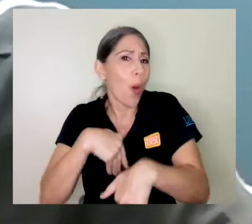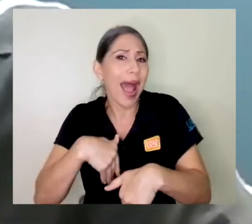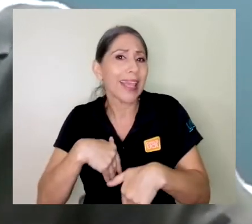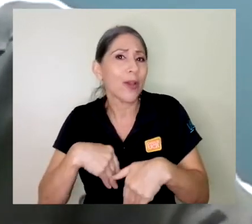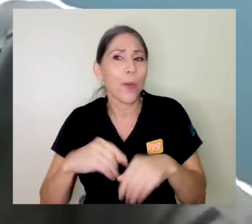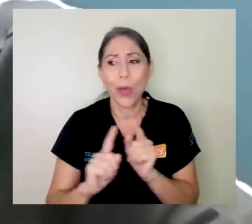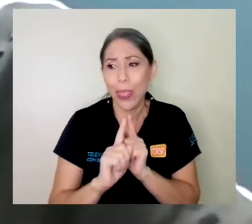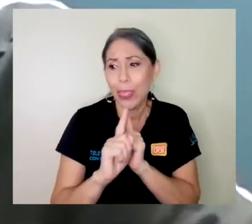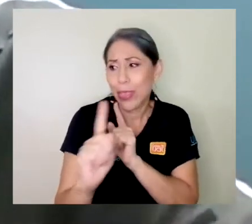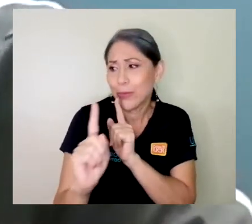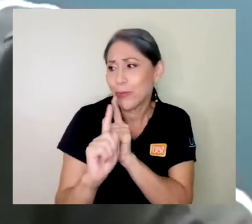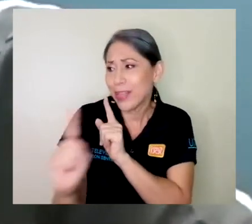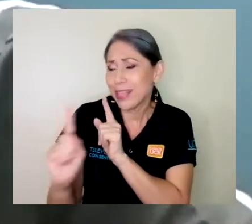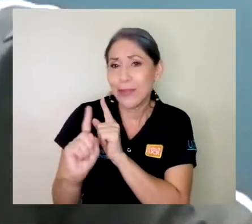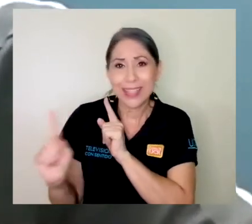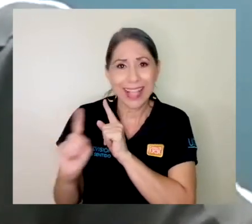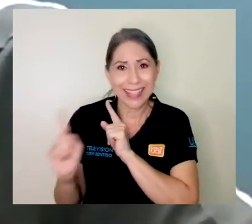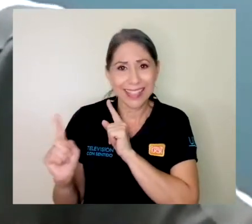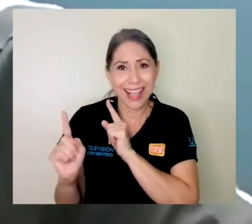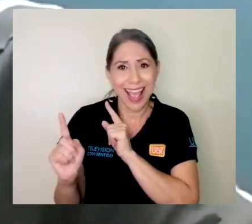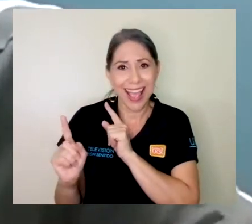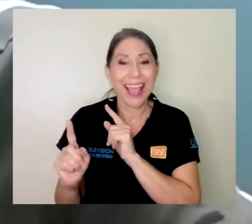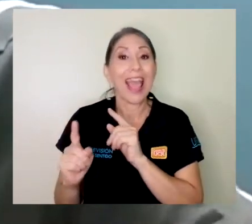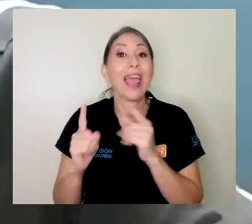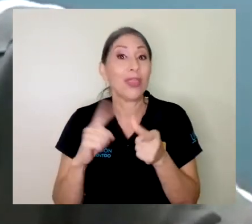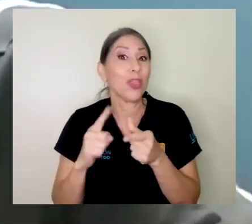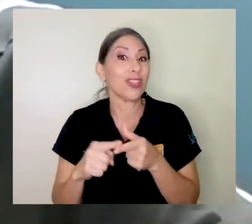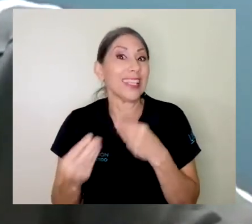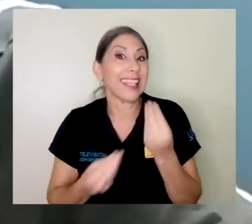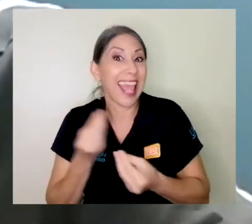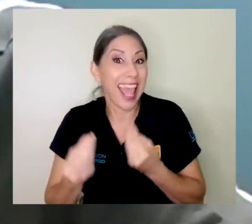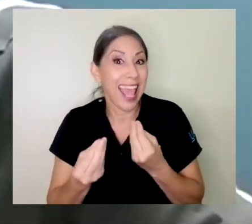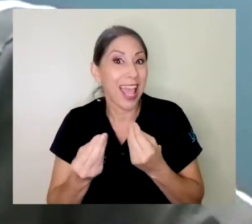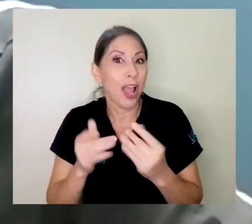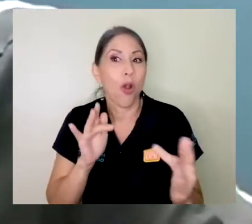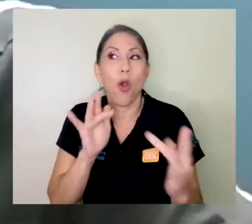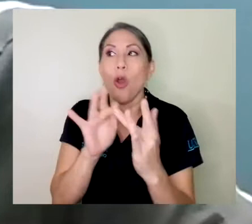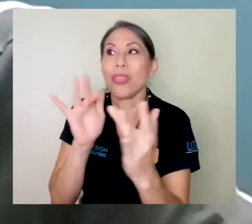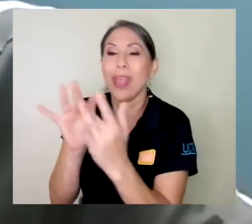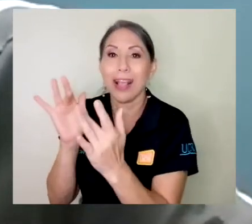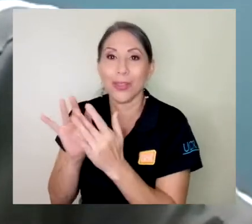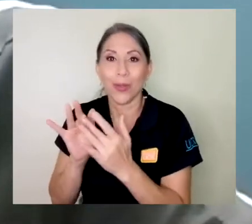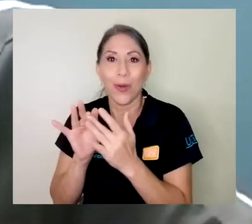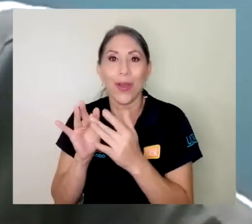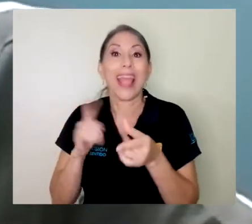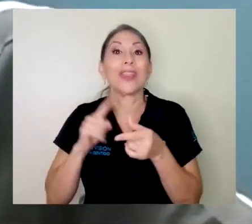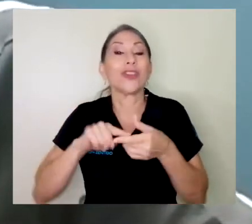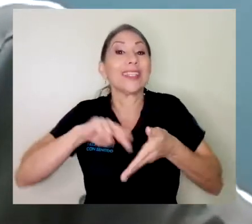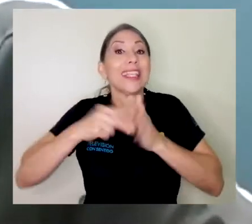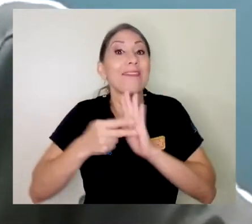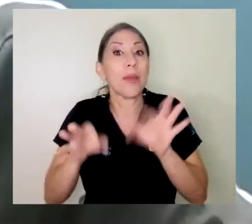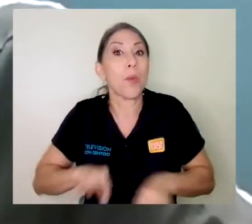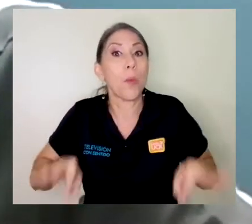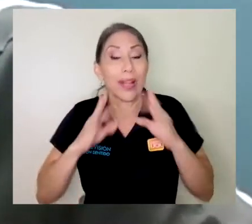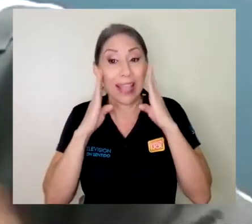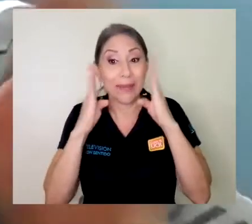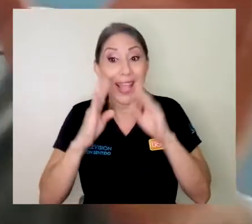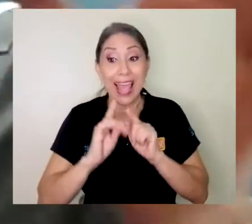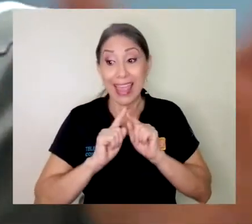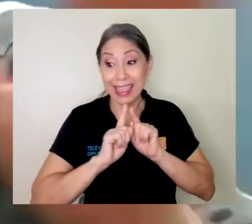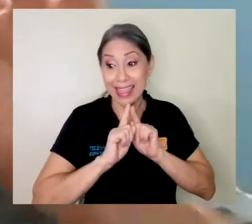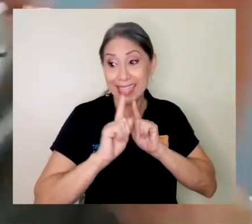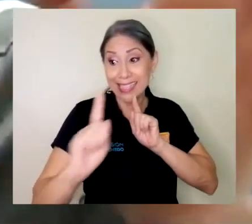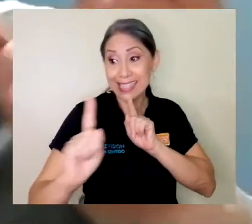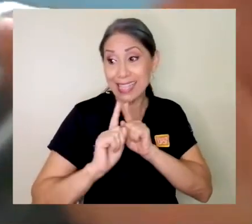distancia, o sea que hay contacto. Entonces hablamos de distancia, hablamos de tiempo y hablamos de